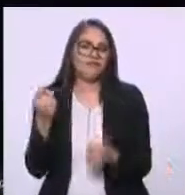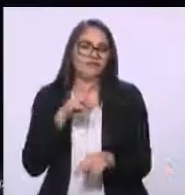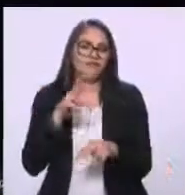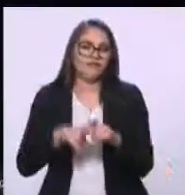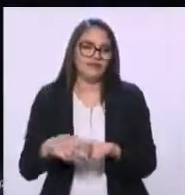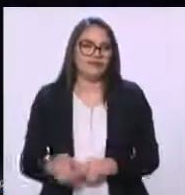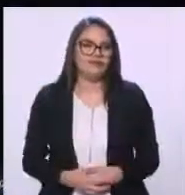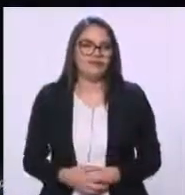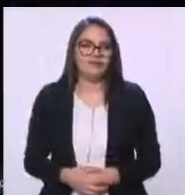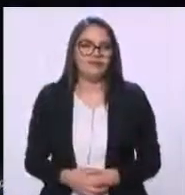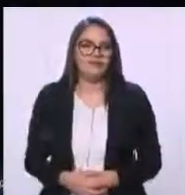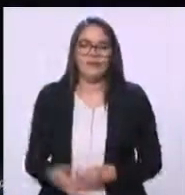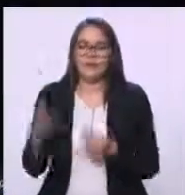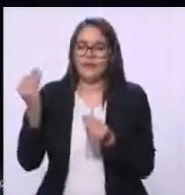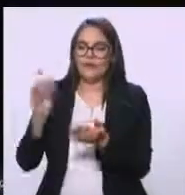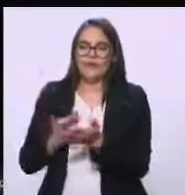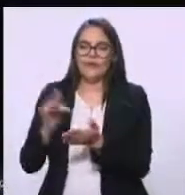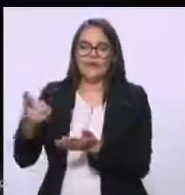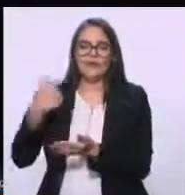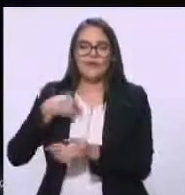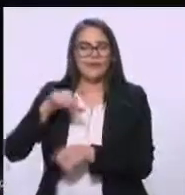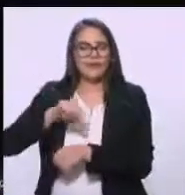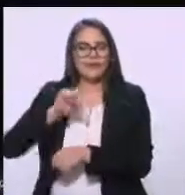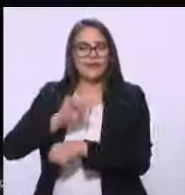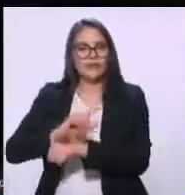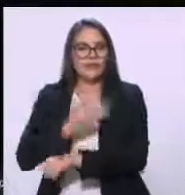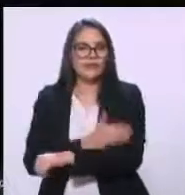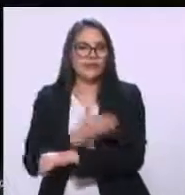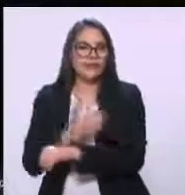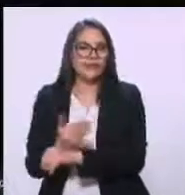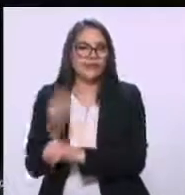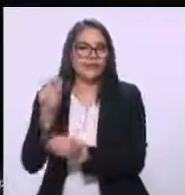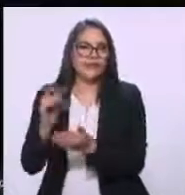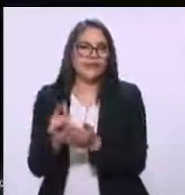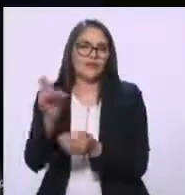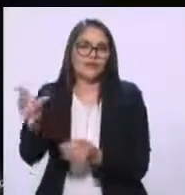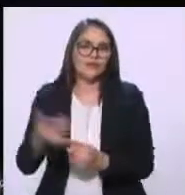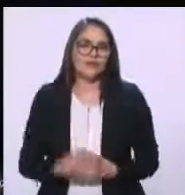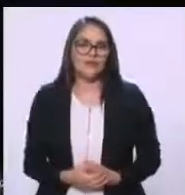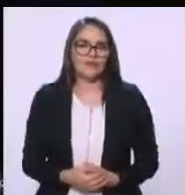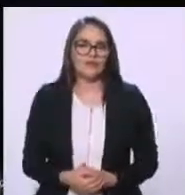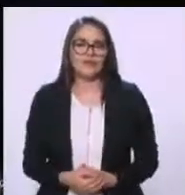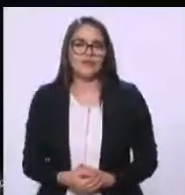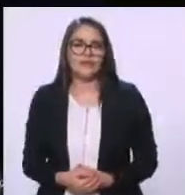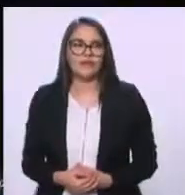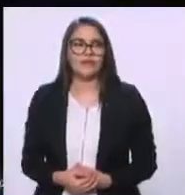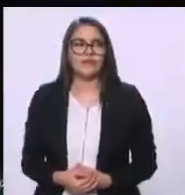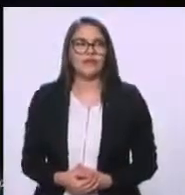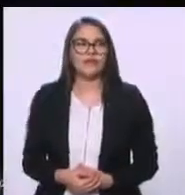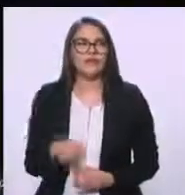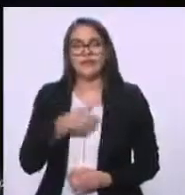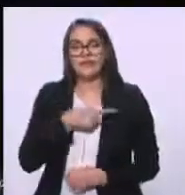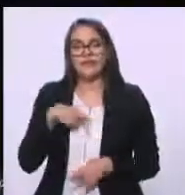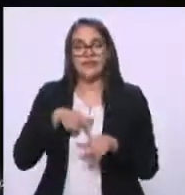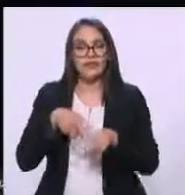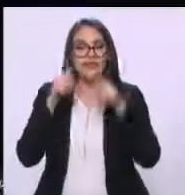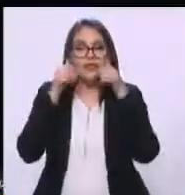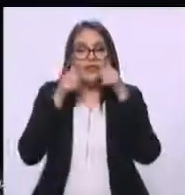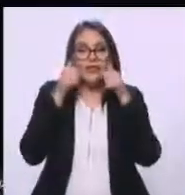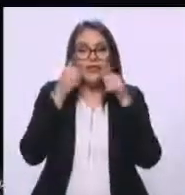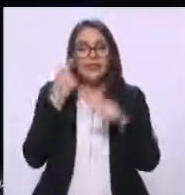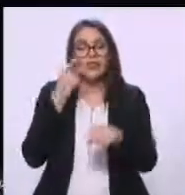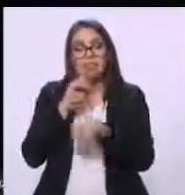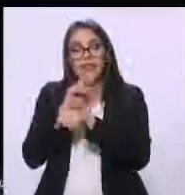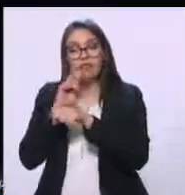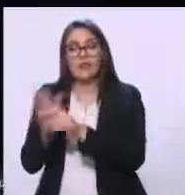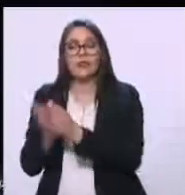Escorcia, muchísimas gracias por habernos acompañado el día de hoy. Sí, muchas gracias. Pues hay que estar vigilantes a lo que pasa. Yo le sugiero a la gente que vigile muy